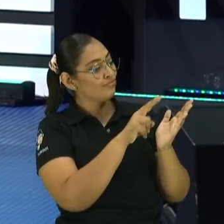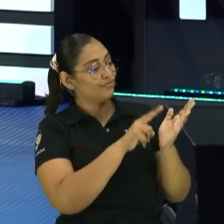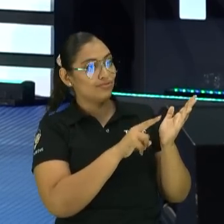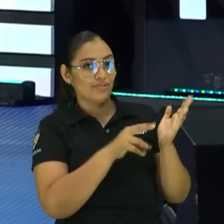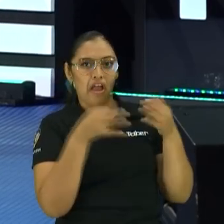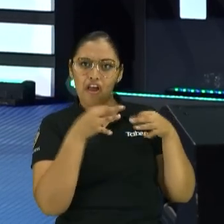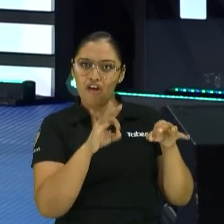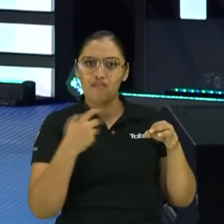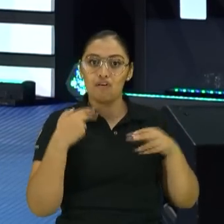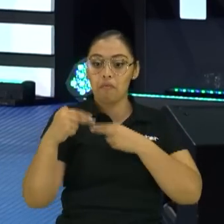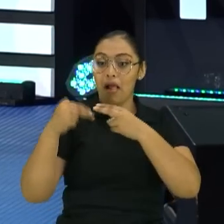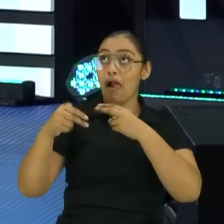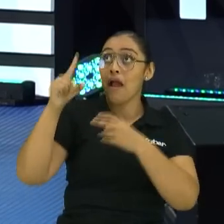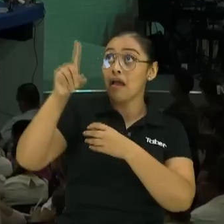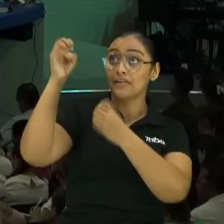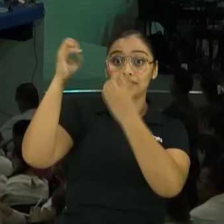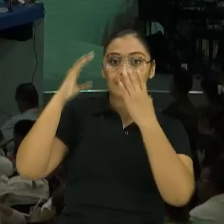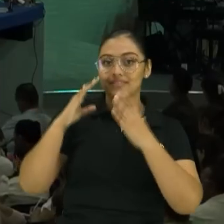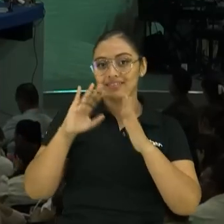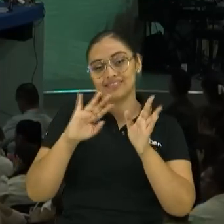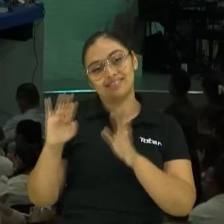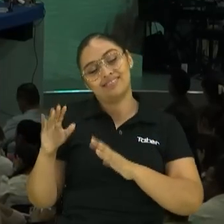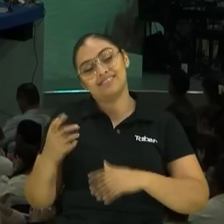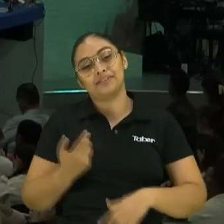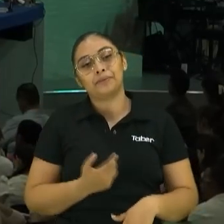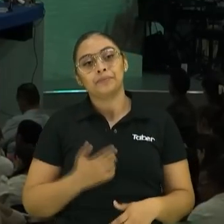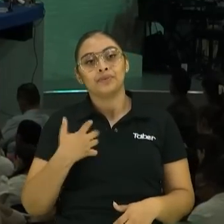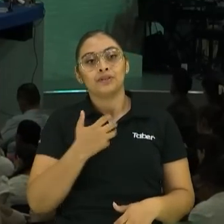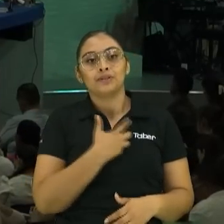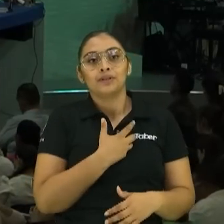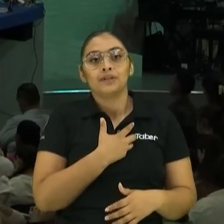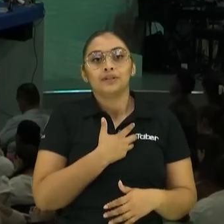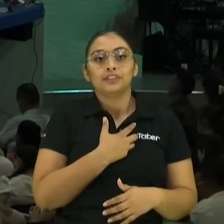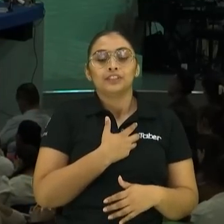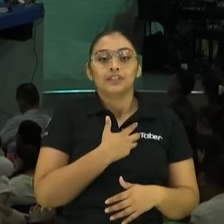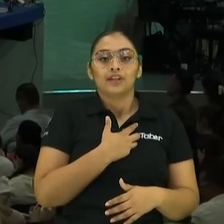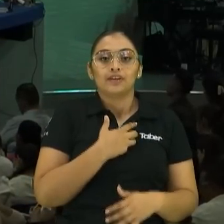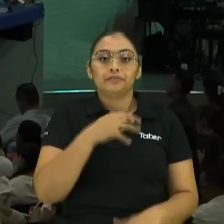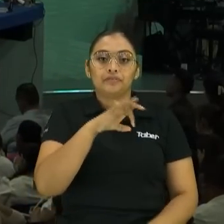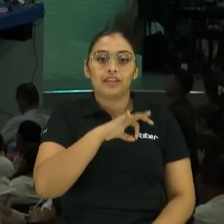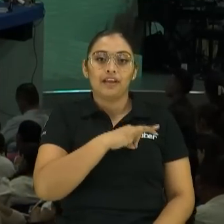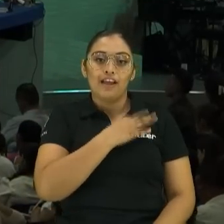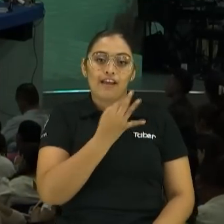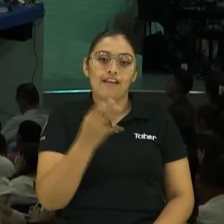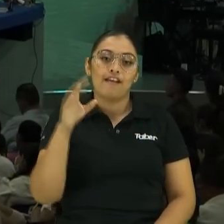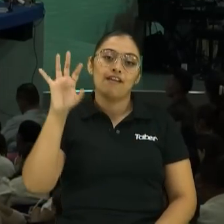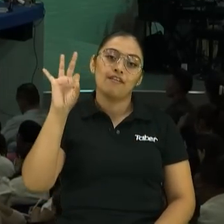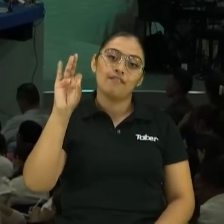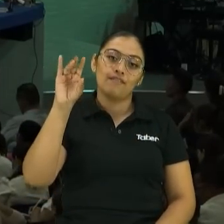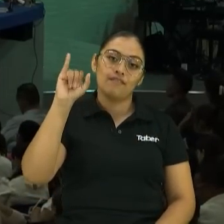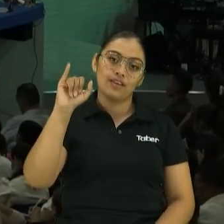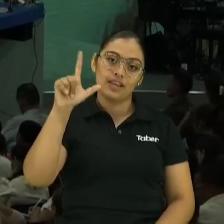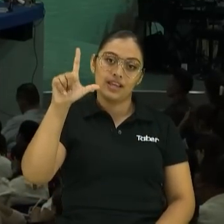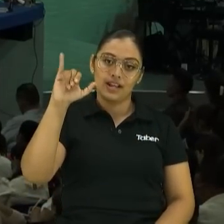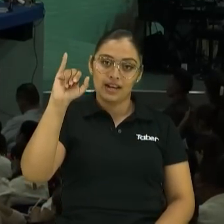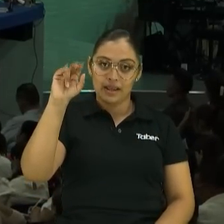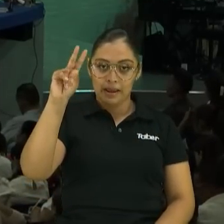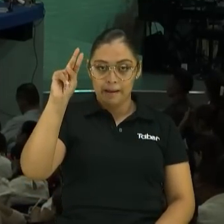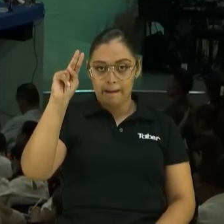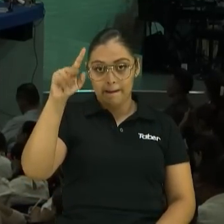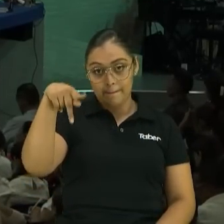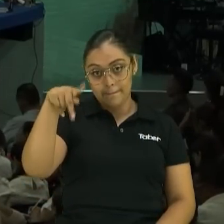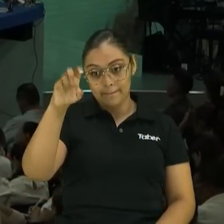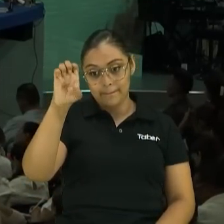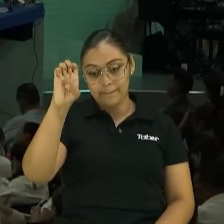conmigo a Filipenses capítulo cuatro versículo 13 para ilustrarlo de la manera más sencilla y eso es lo que dice la palabra del señor cuando estás peleando